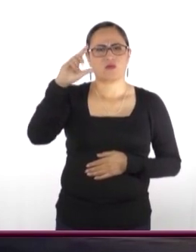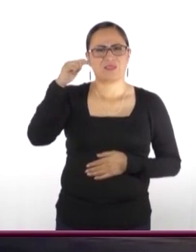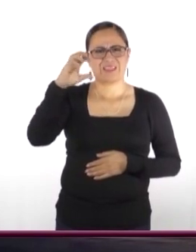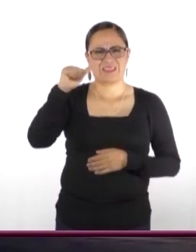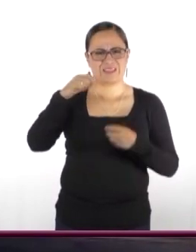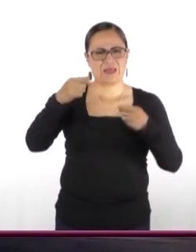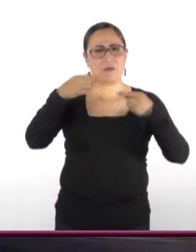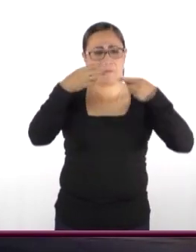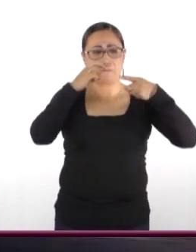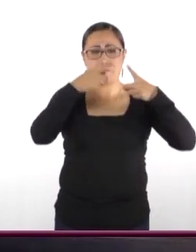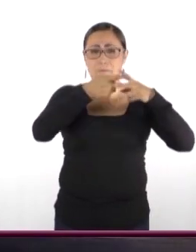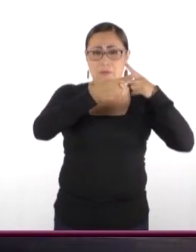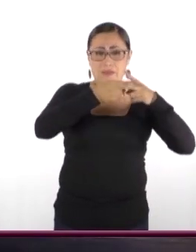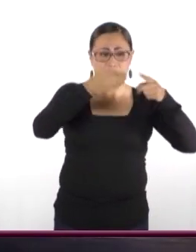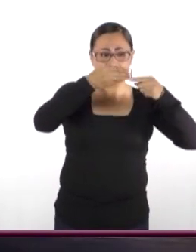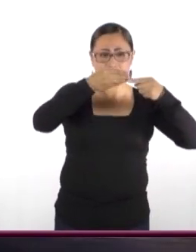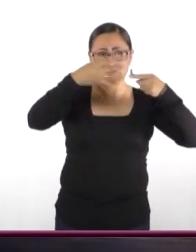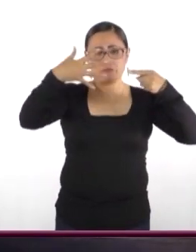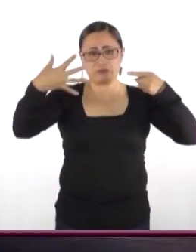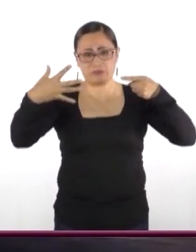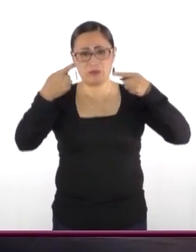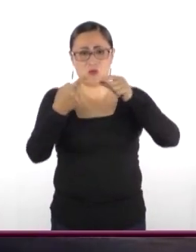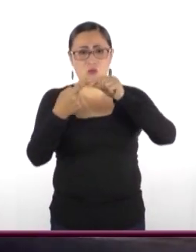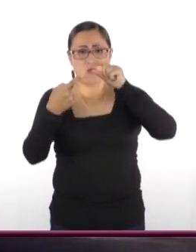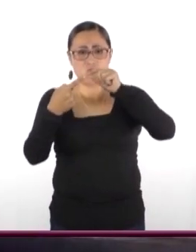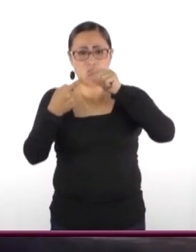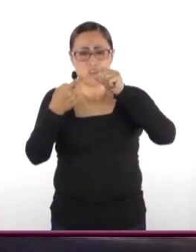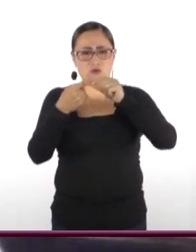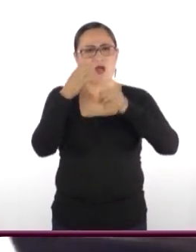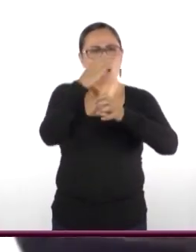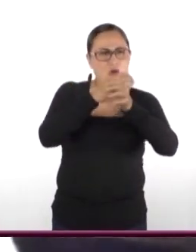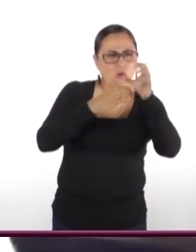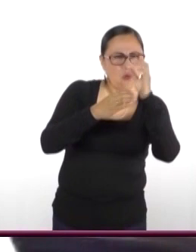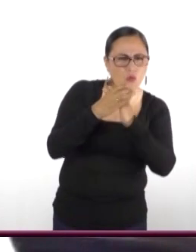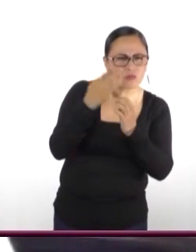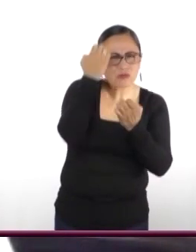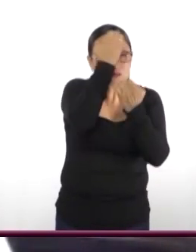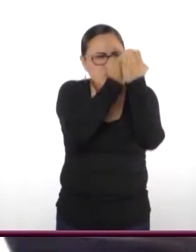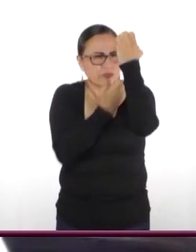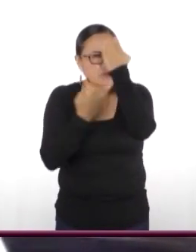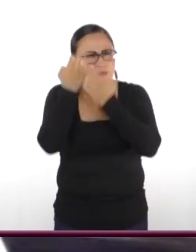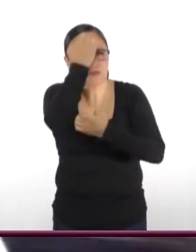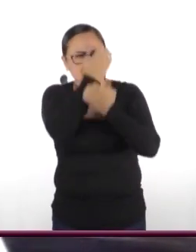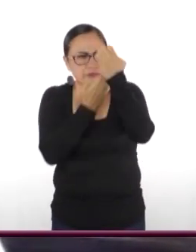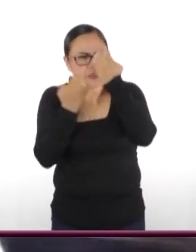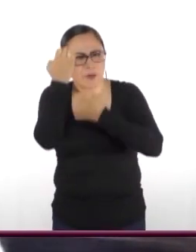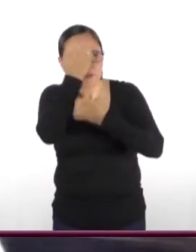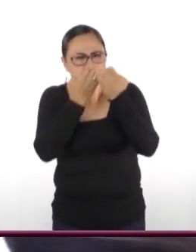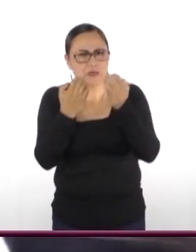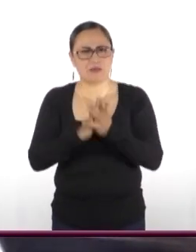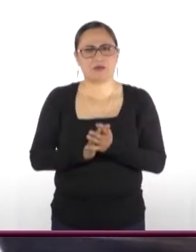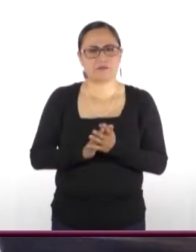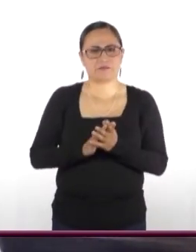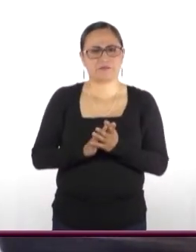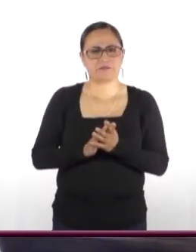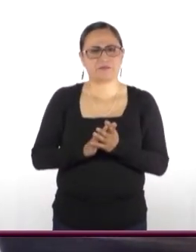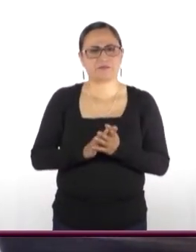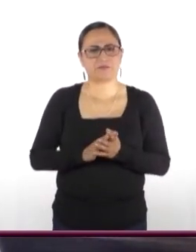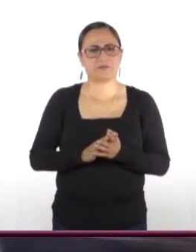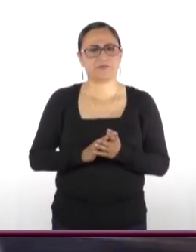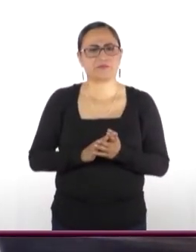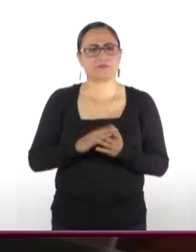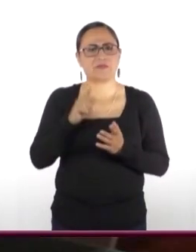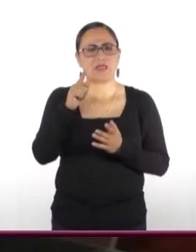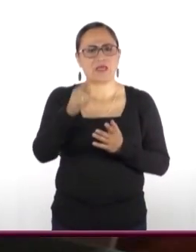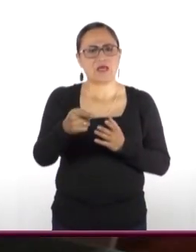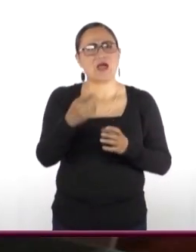La topología es una rama de las matemáticas que estudia objetos hasta por deformaciones. Es decir,